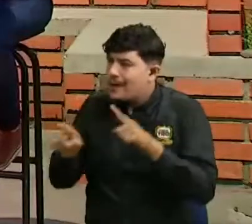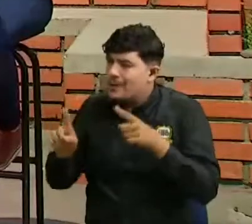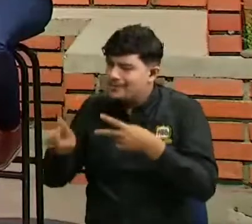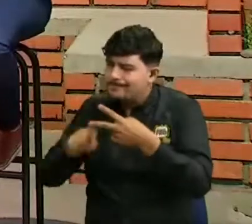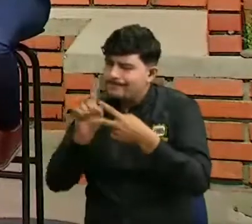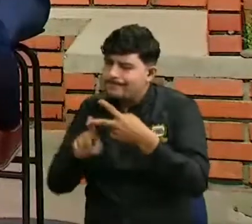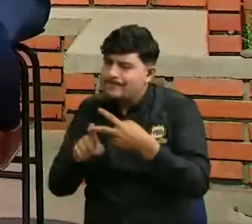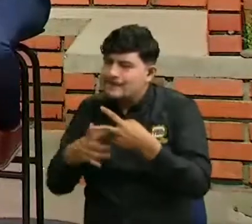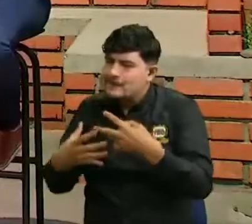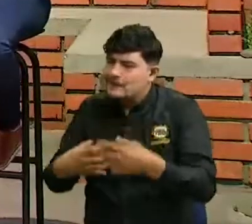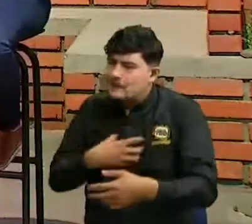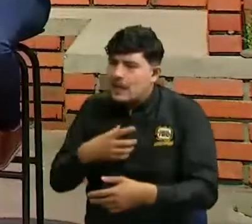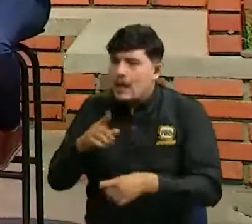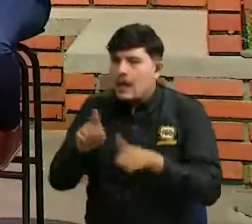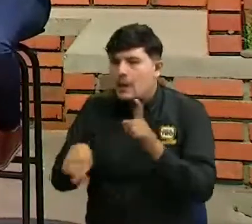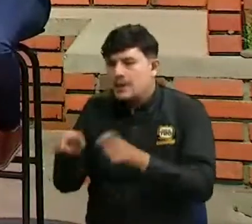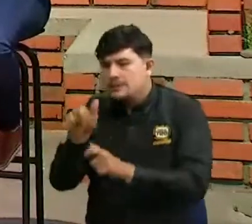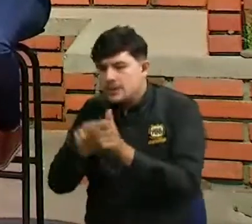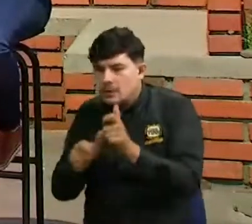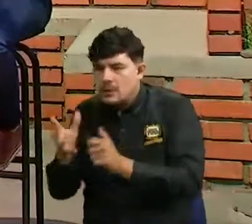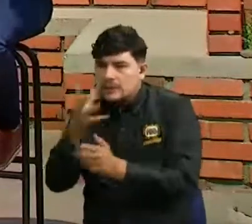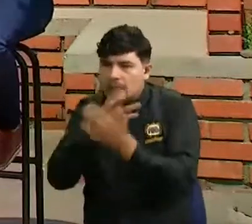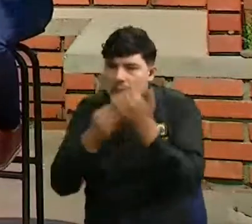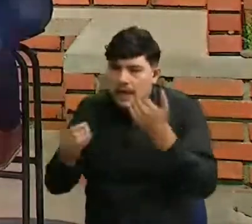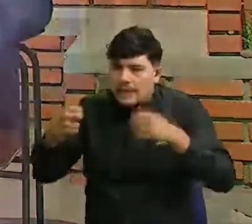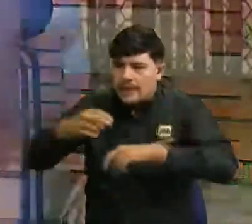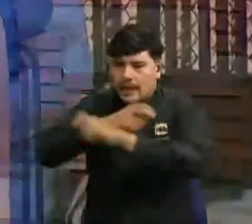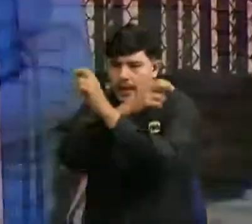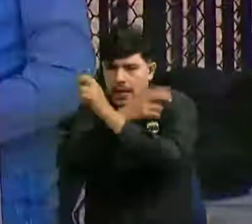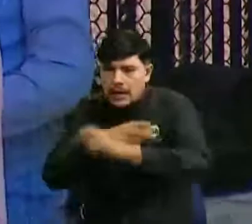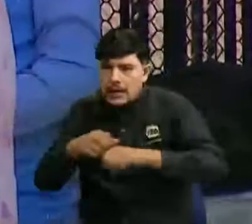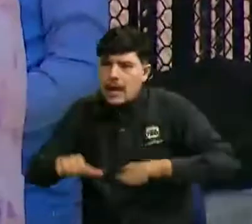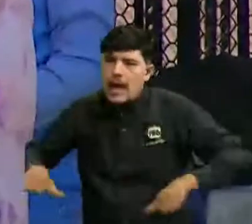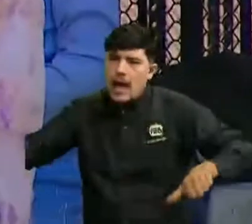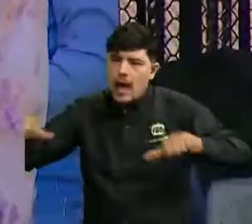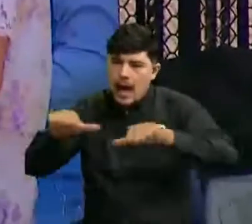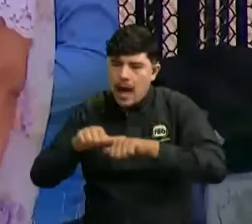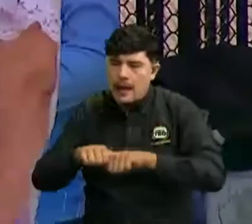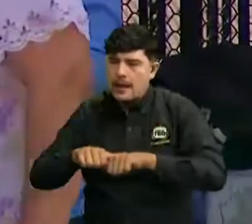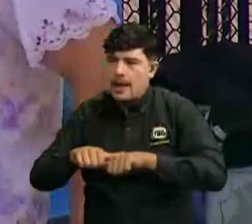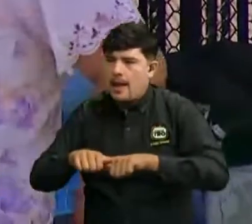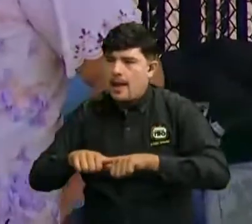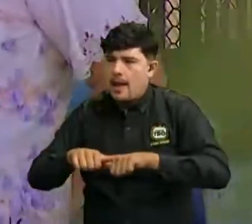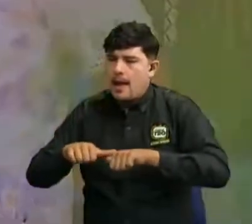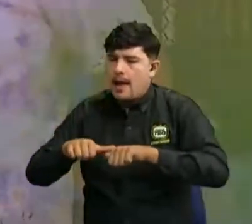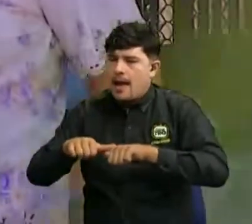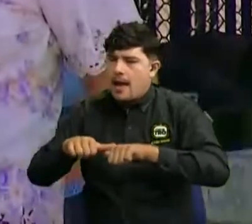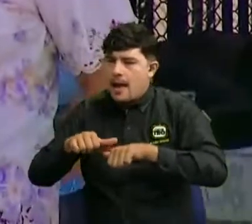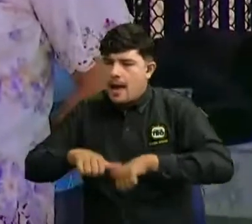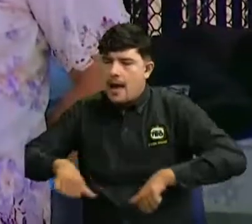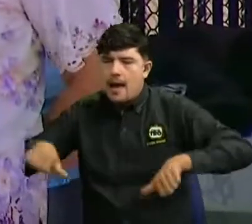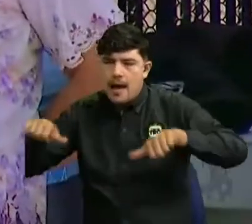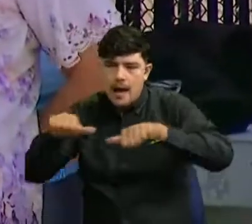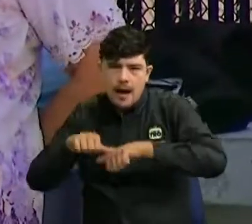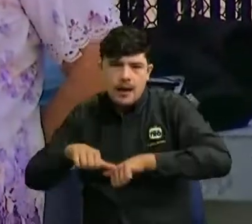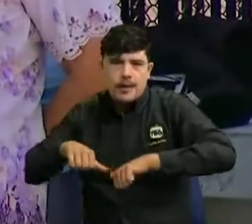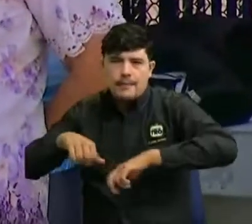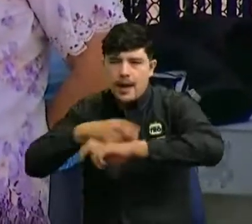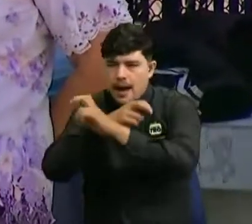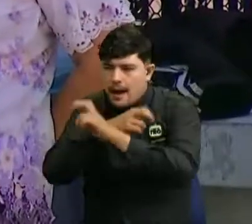los diferentes parques y escenarios deportivos, pero no se encuentran con unas buenas vías, una buena malla vial.